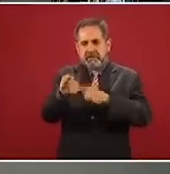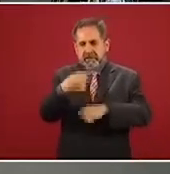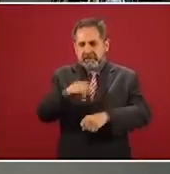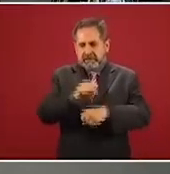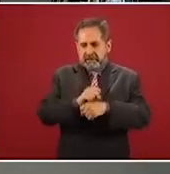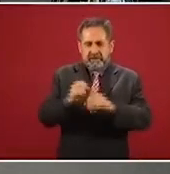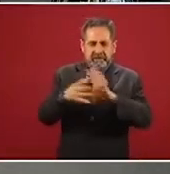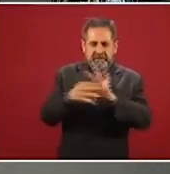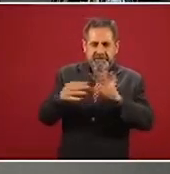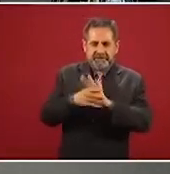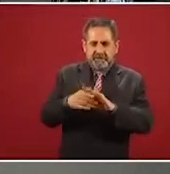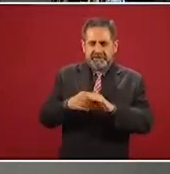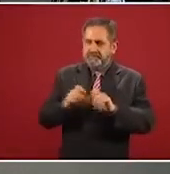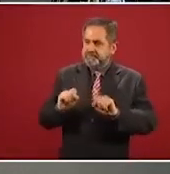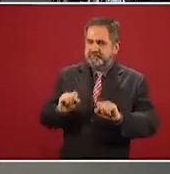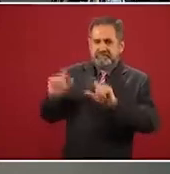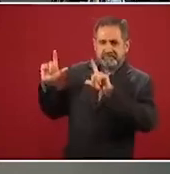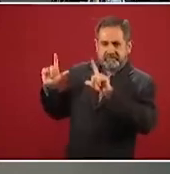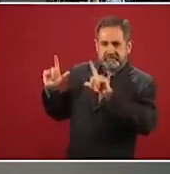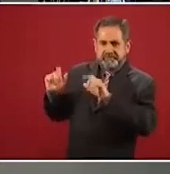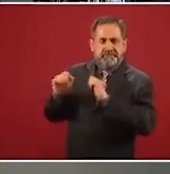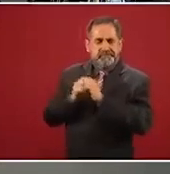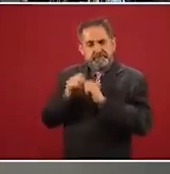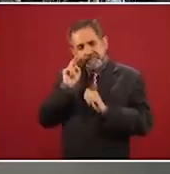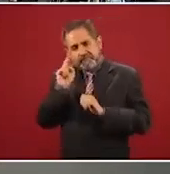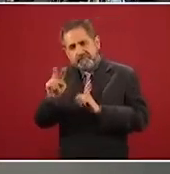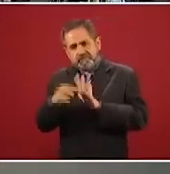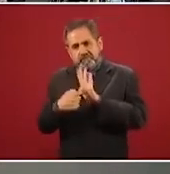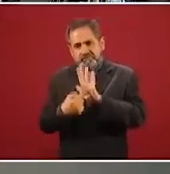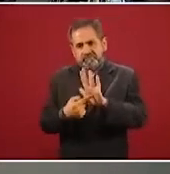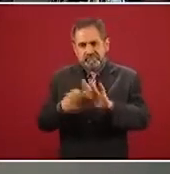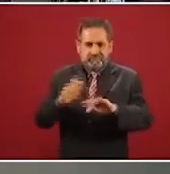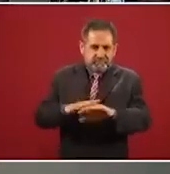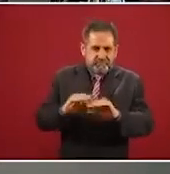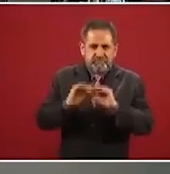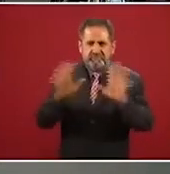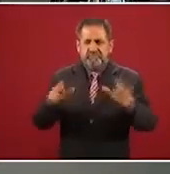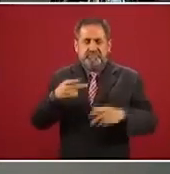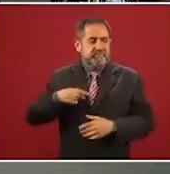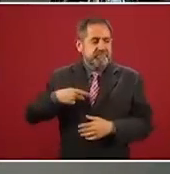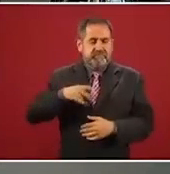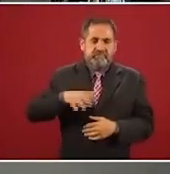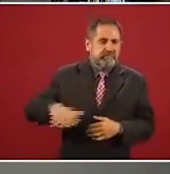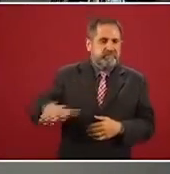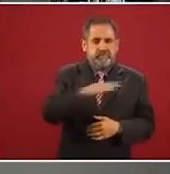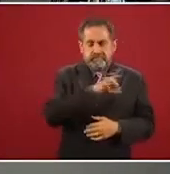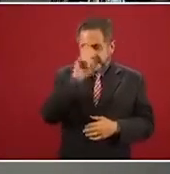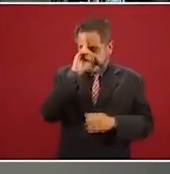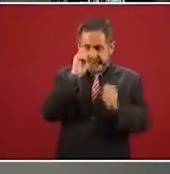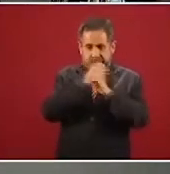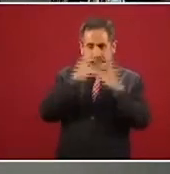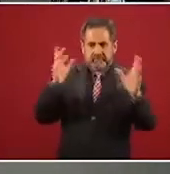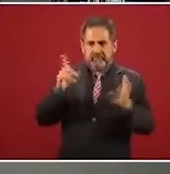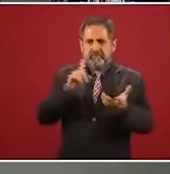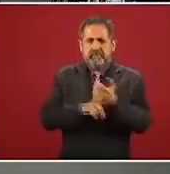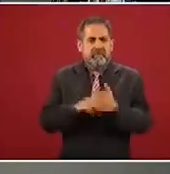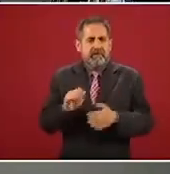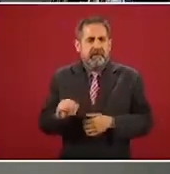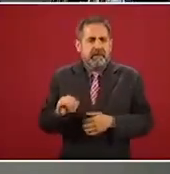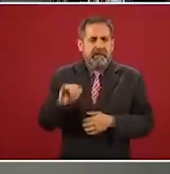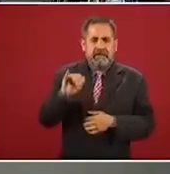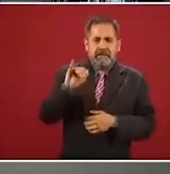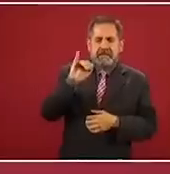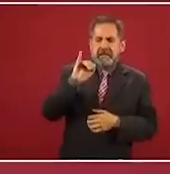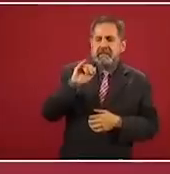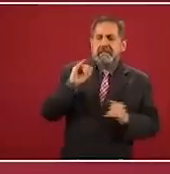pequeño animación gráfica para ilustrar y dar a entender a la población qué es el Instituto de Salud para el Bienestar,